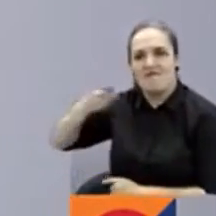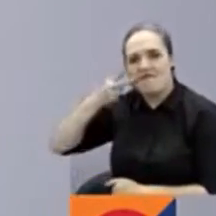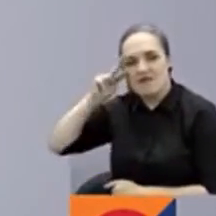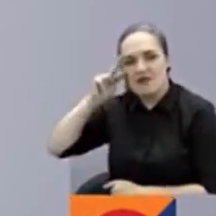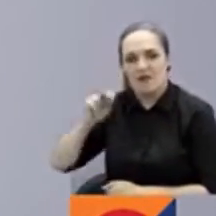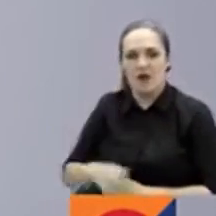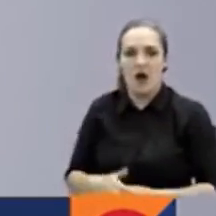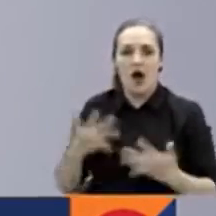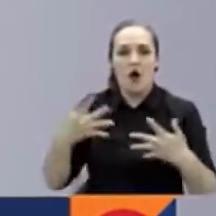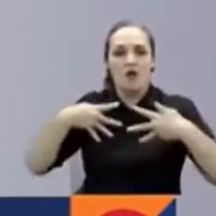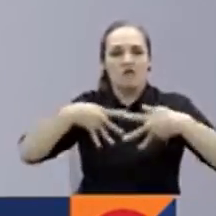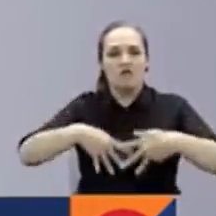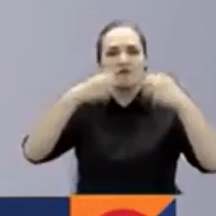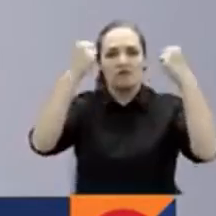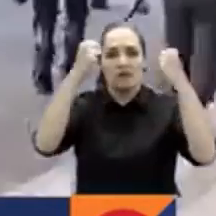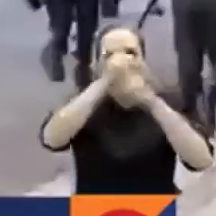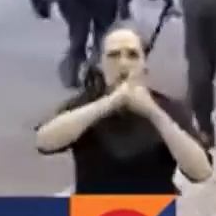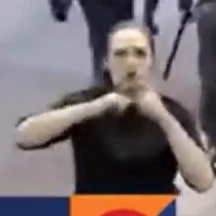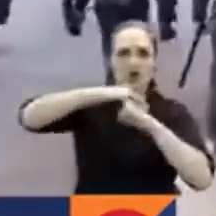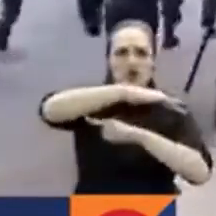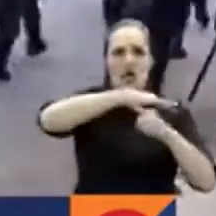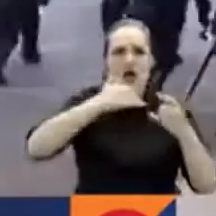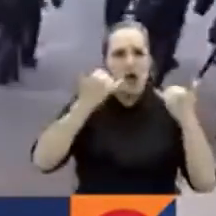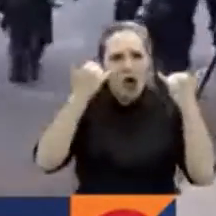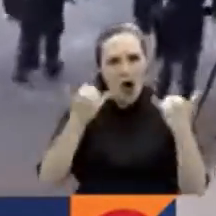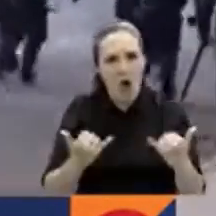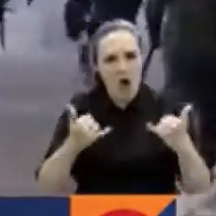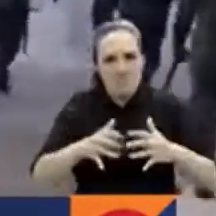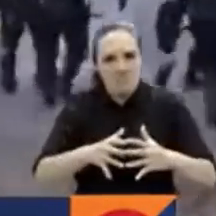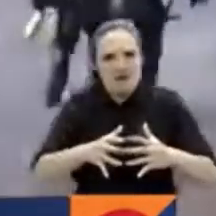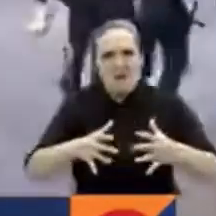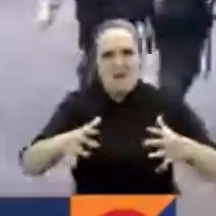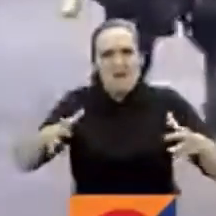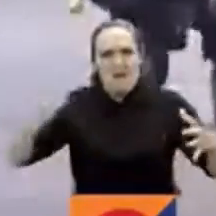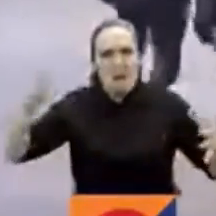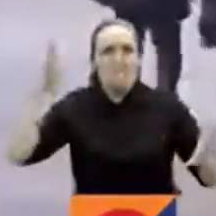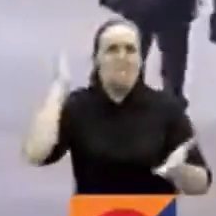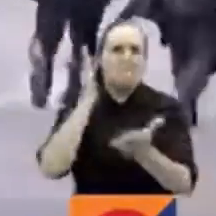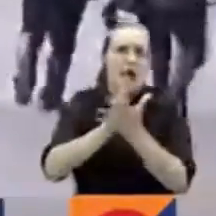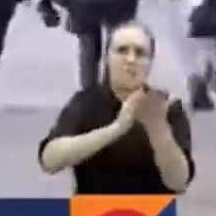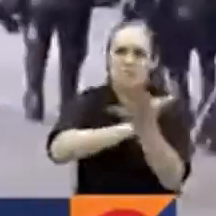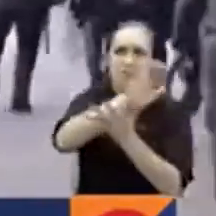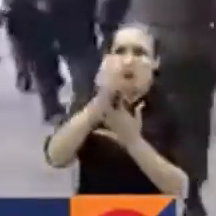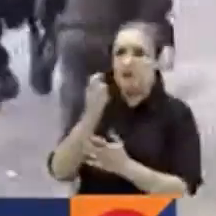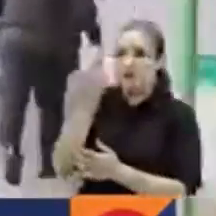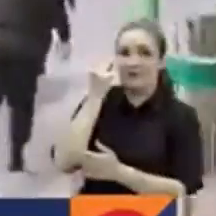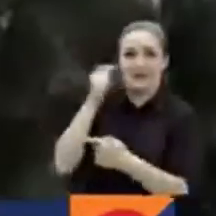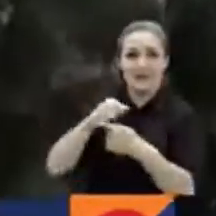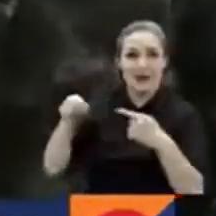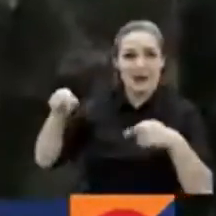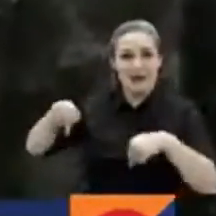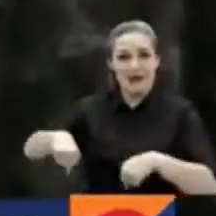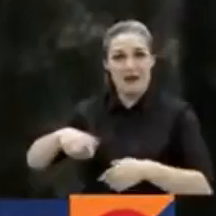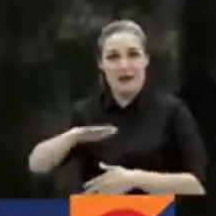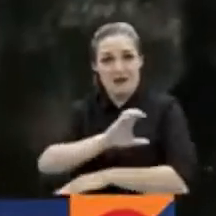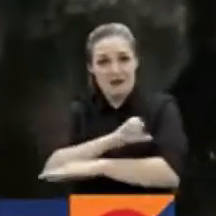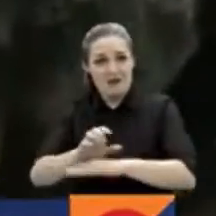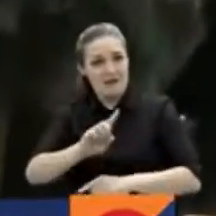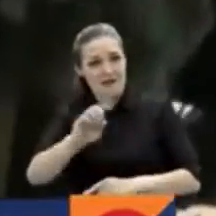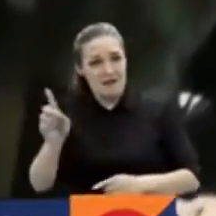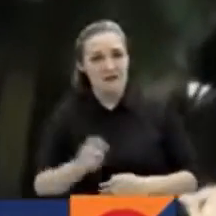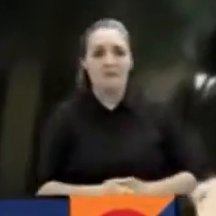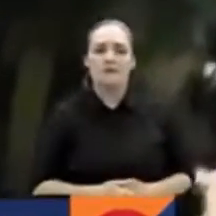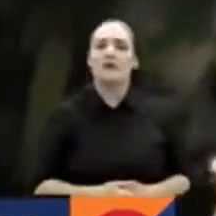una protesta social escale y tengamos fallecimientos como los de esta semana en San Vicente del Caguán. Desde la